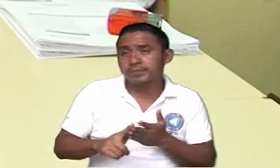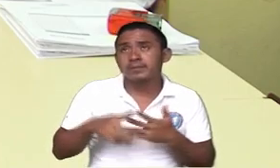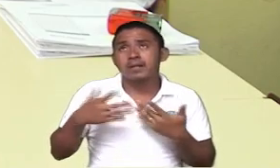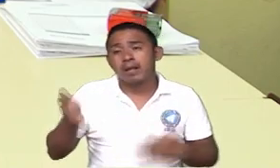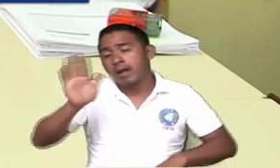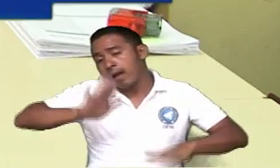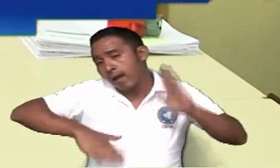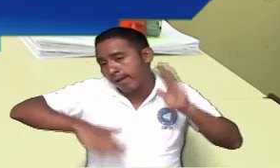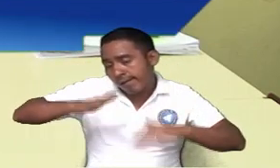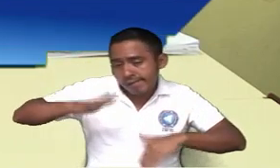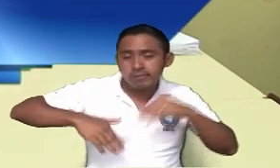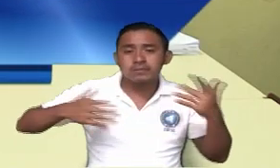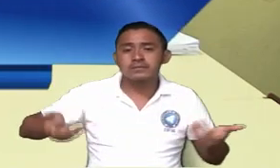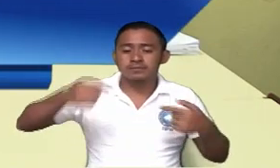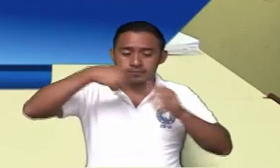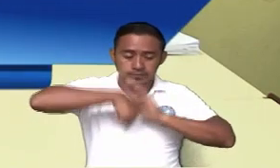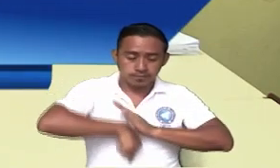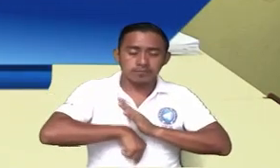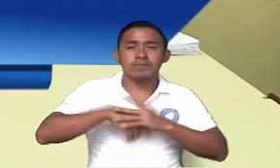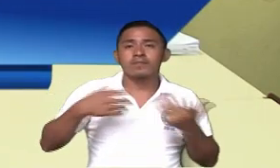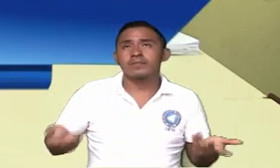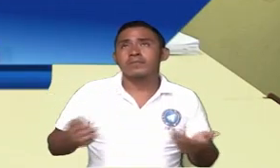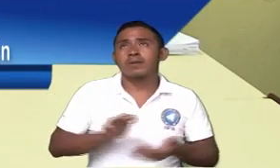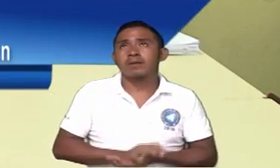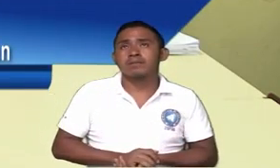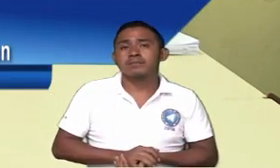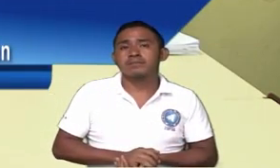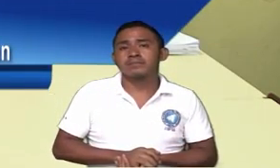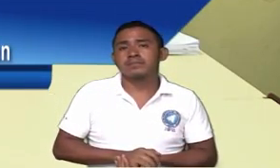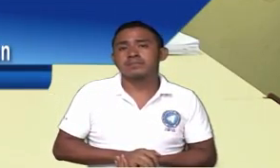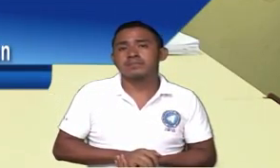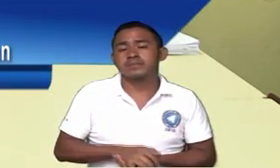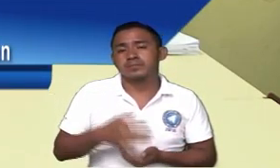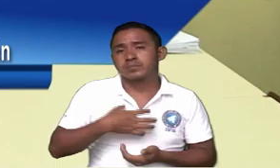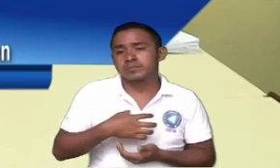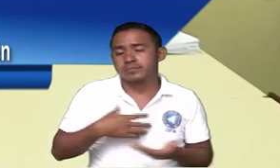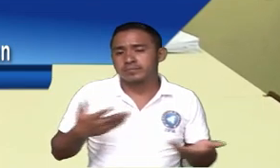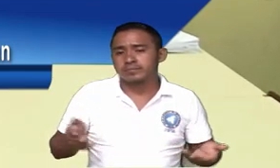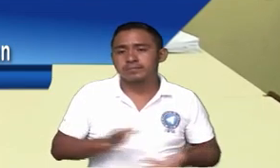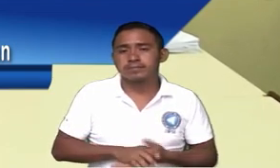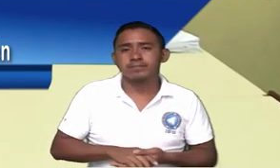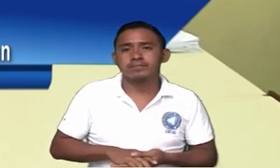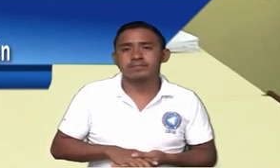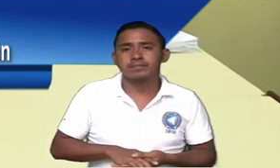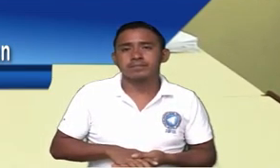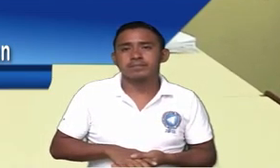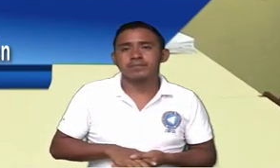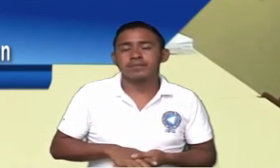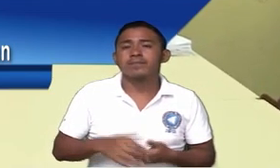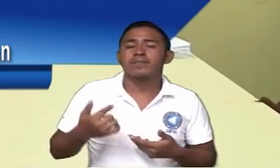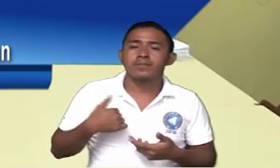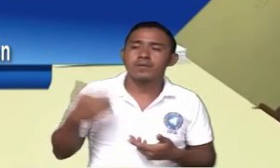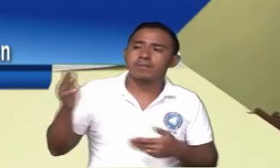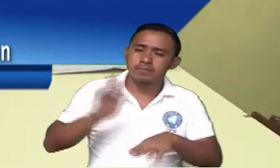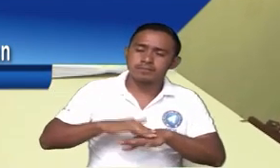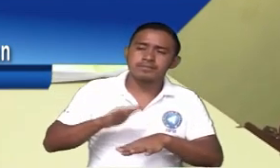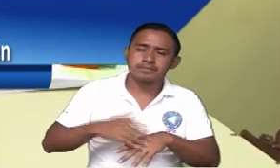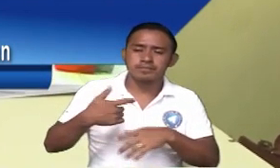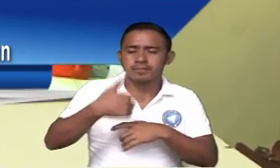problema interno de nuestro organismo. Sí, nosotros hacemos la